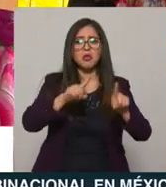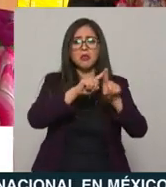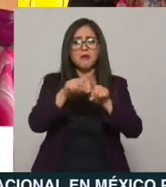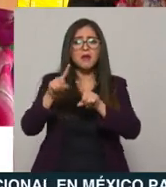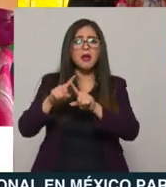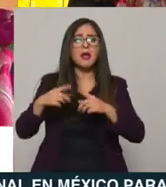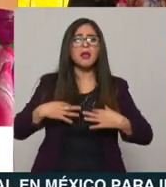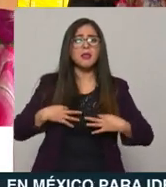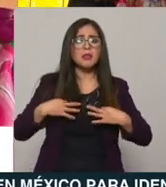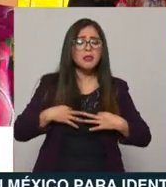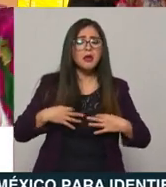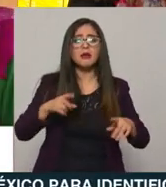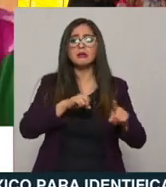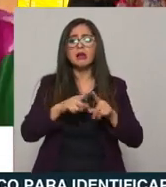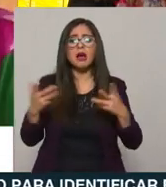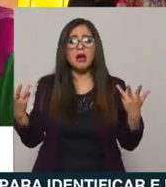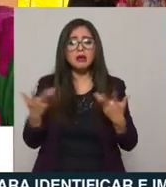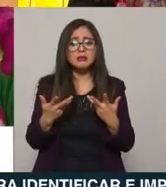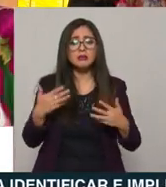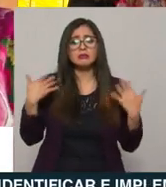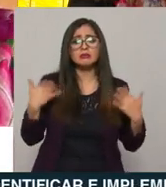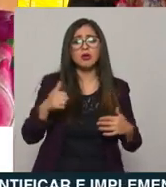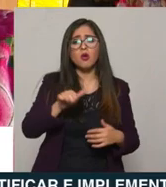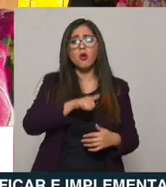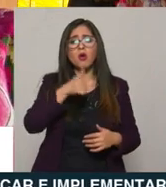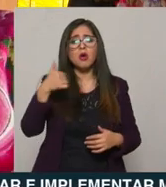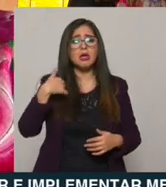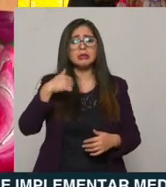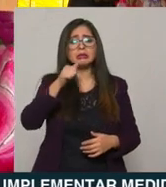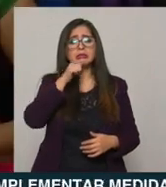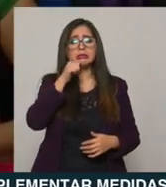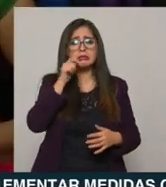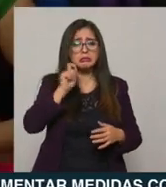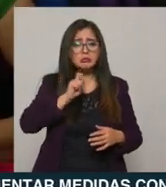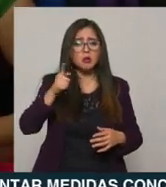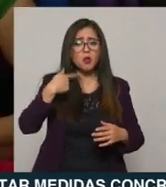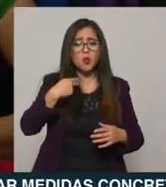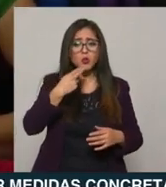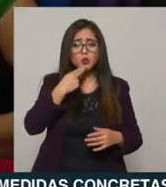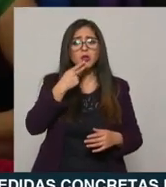y lleno de enaguas. Tengo enaguas que ni siquiera he estrenado, pero sigo haciendo.